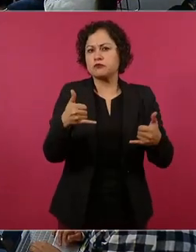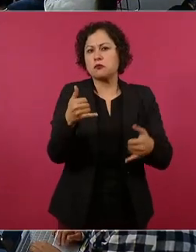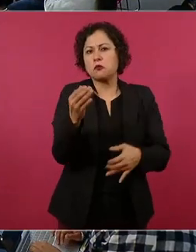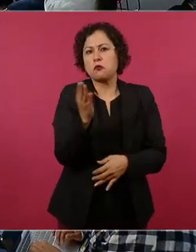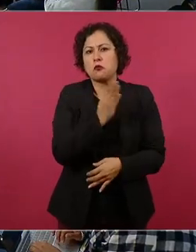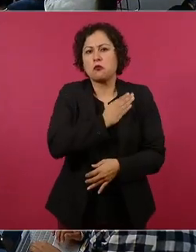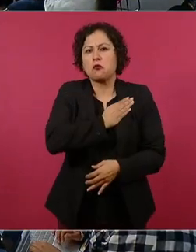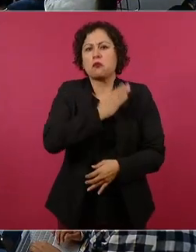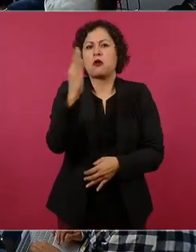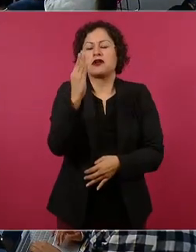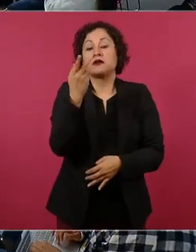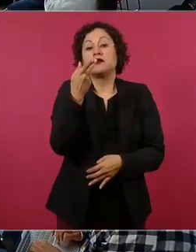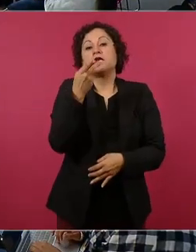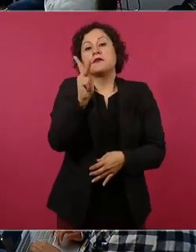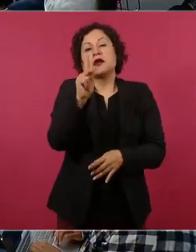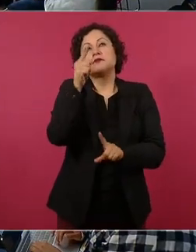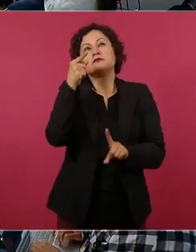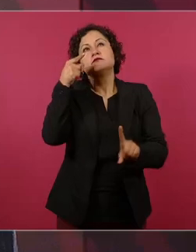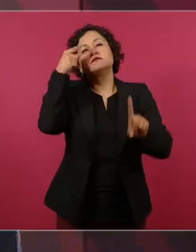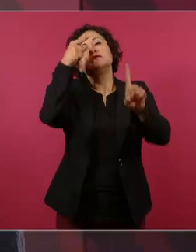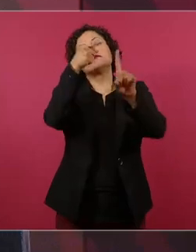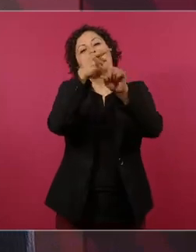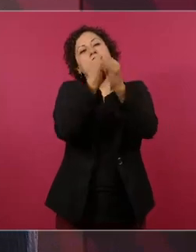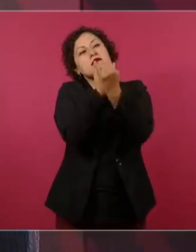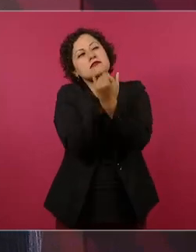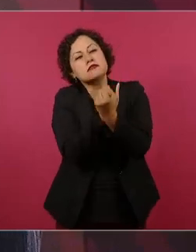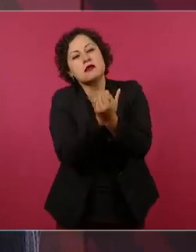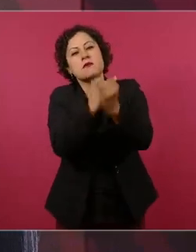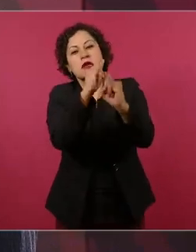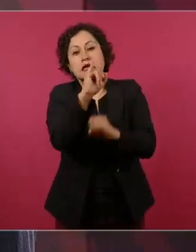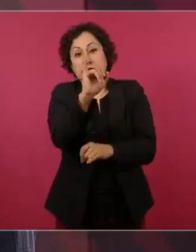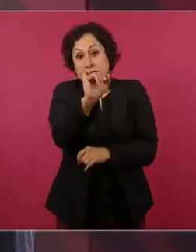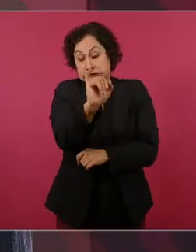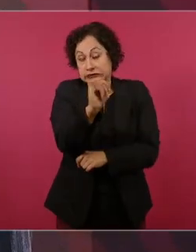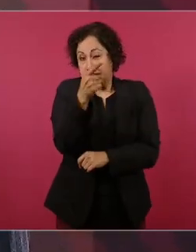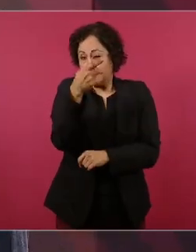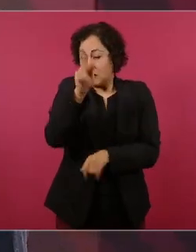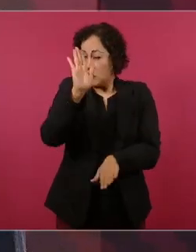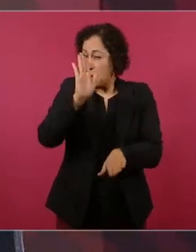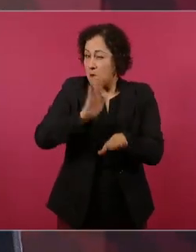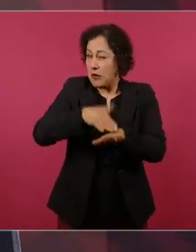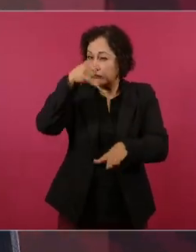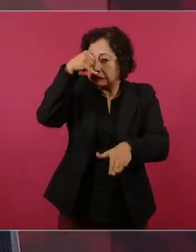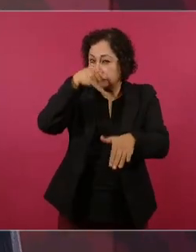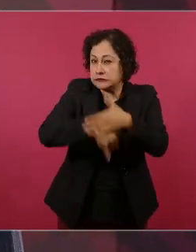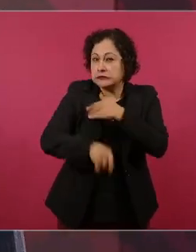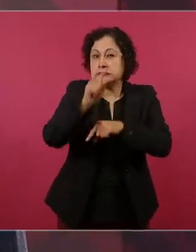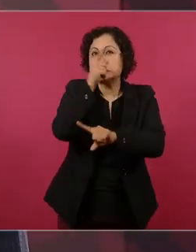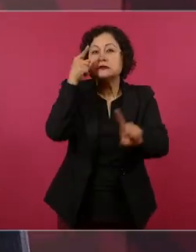sino que luchan por la justicia, luchan por la abolición de la esclavitud.